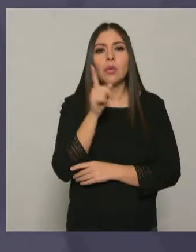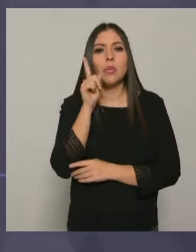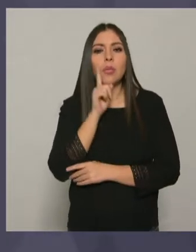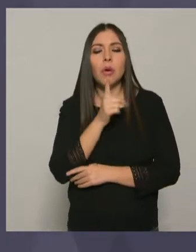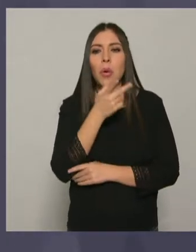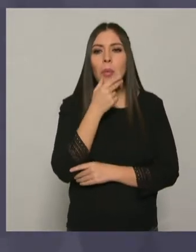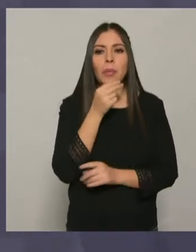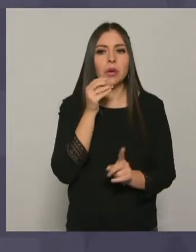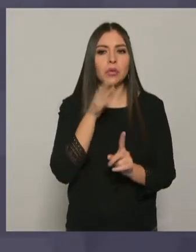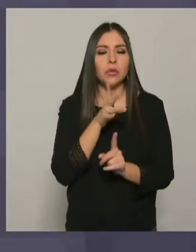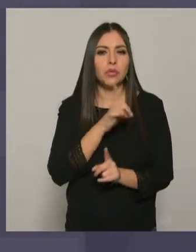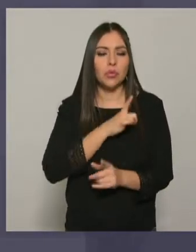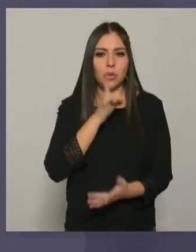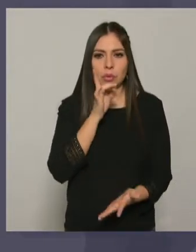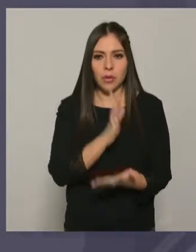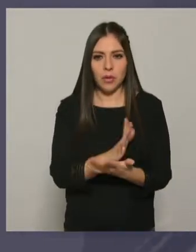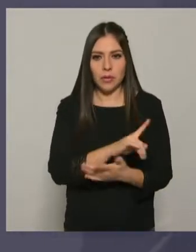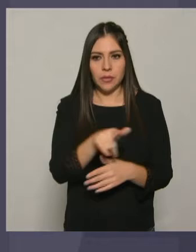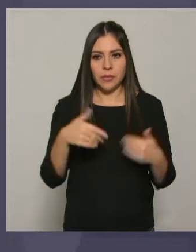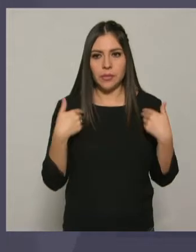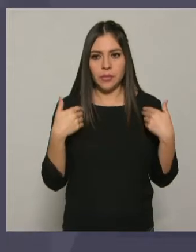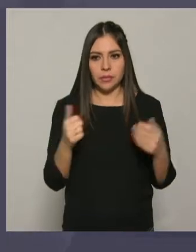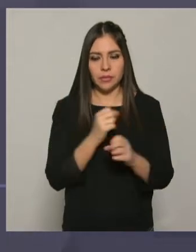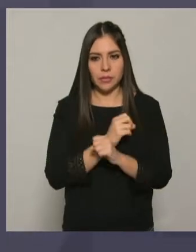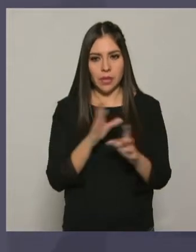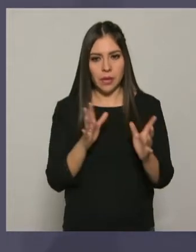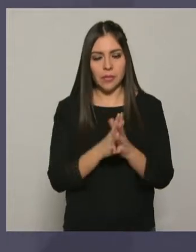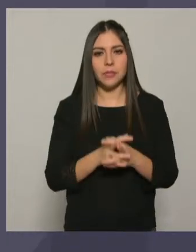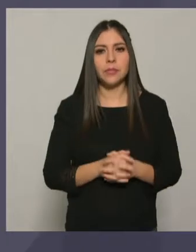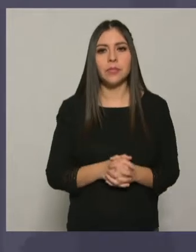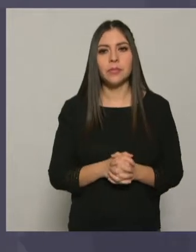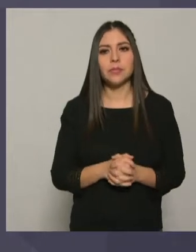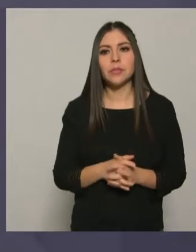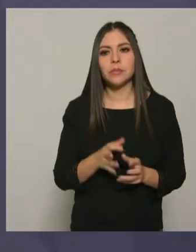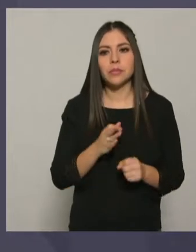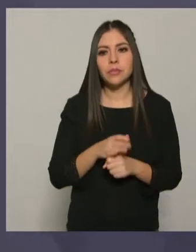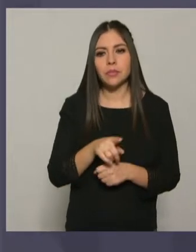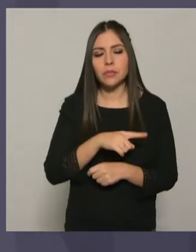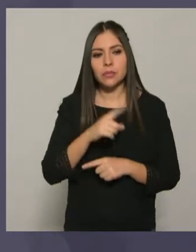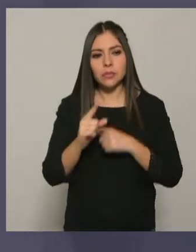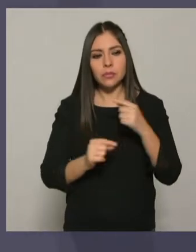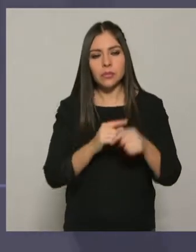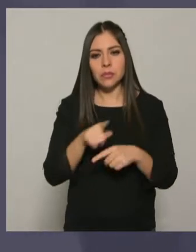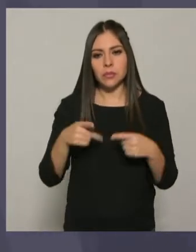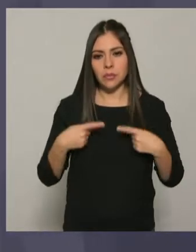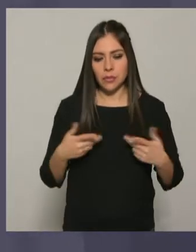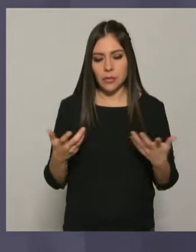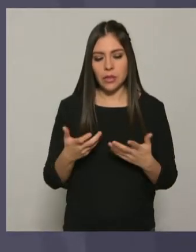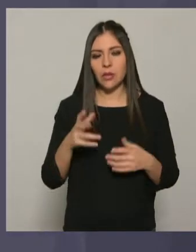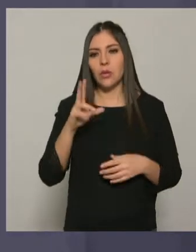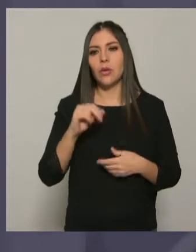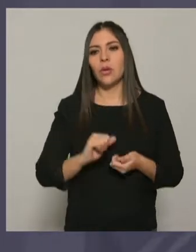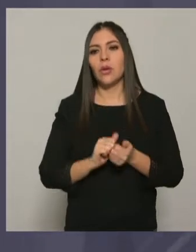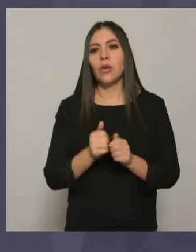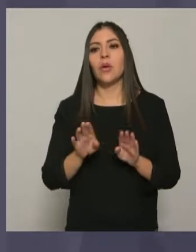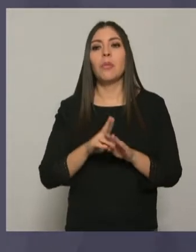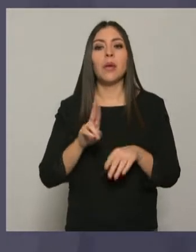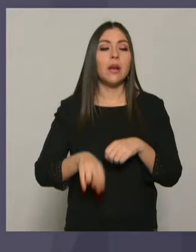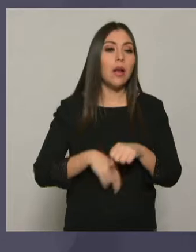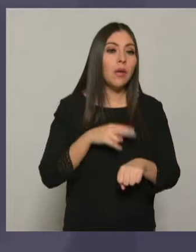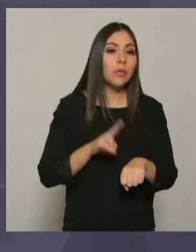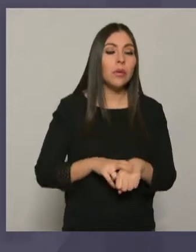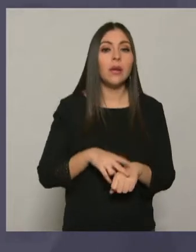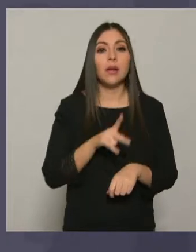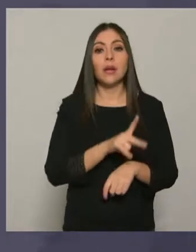en claro. Y para hablar de género había que entender que esto es una construcción social. No es una cuestión natural, o sea, nadie